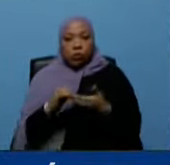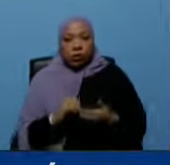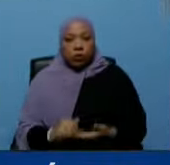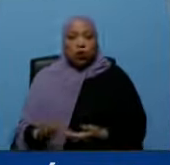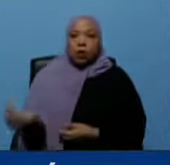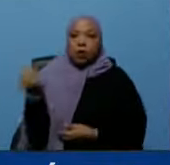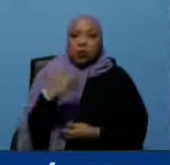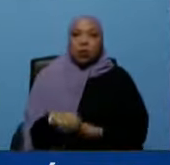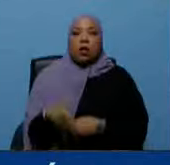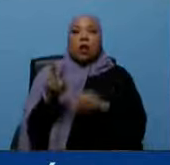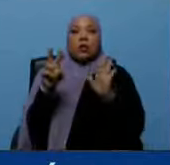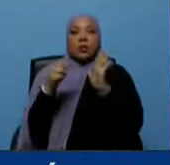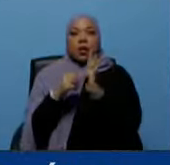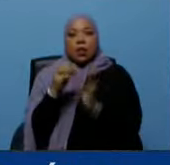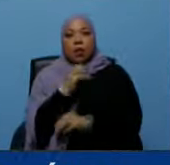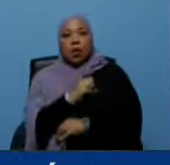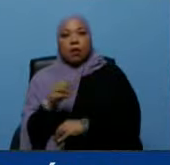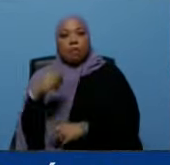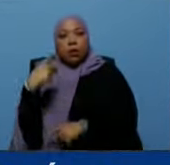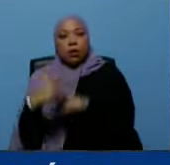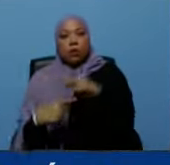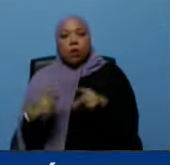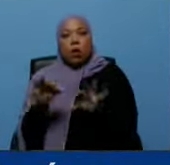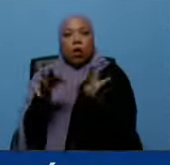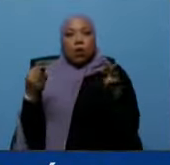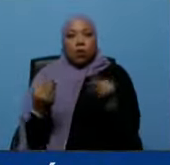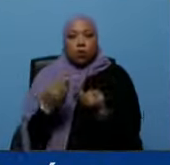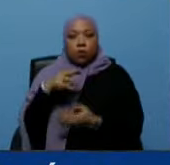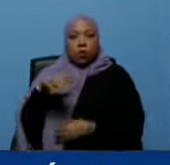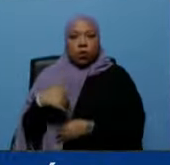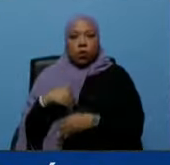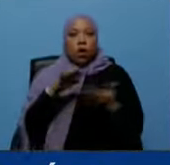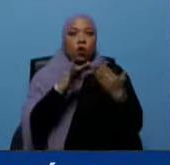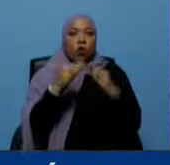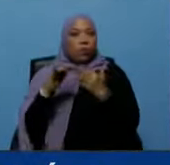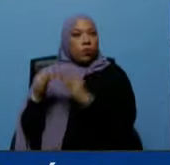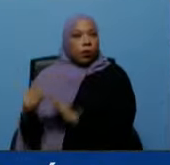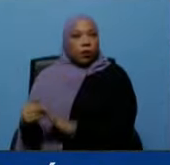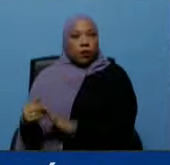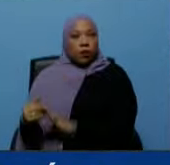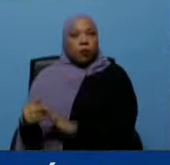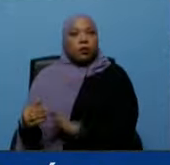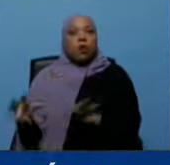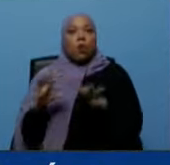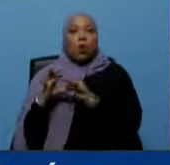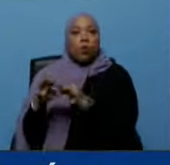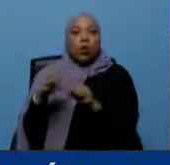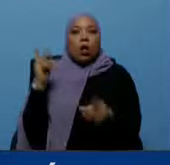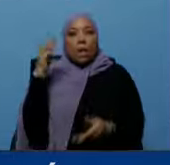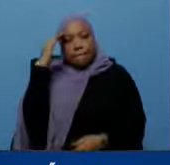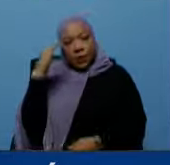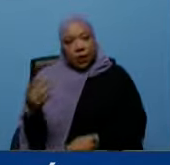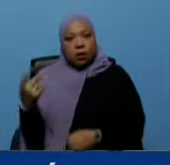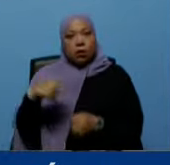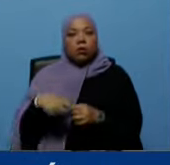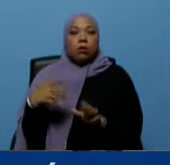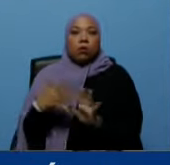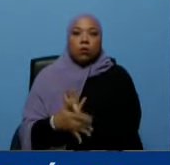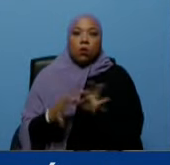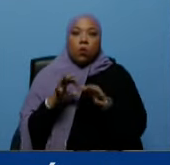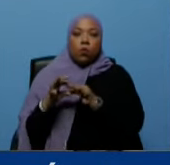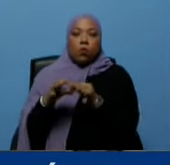7.000 personas que habitan en la familia de nuestras comunidades y que en unión cívico-militar, en